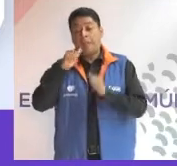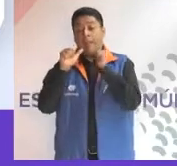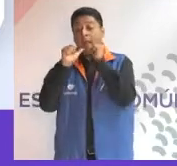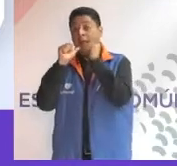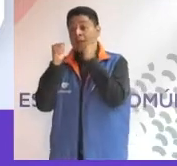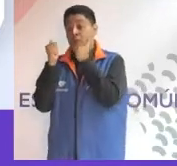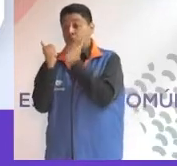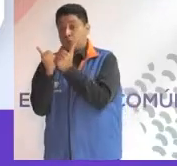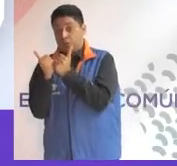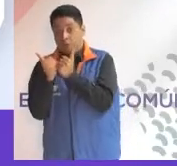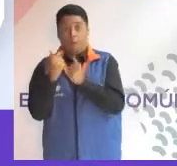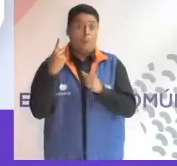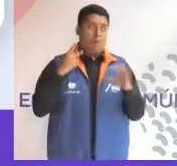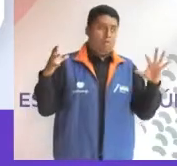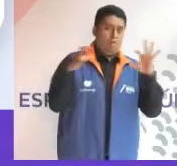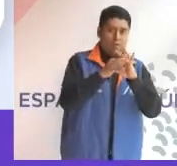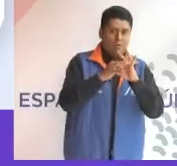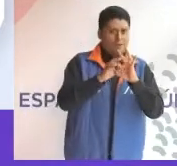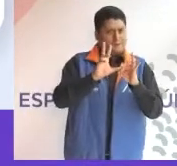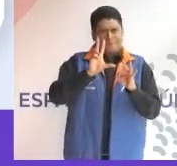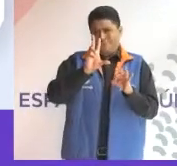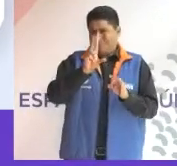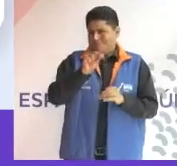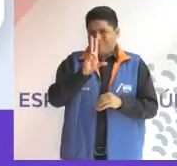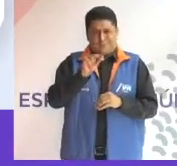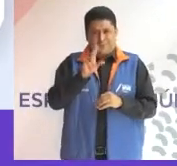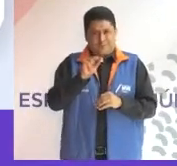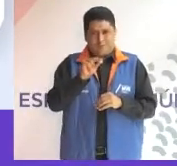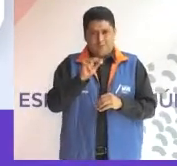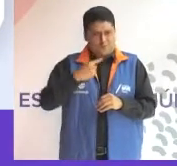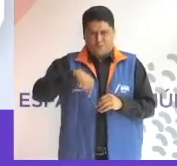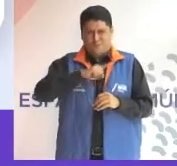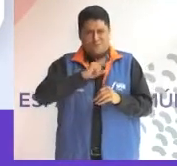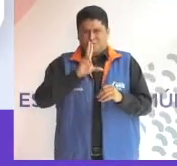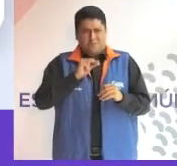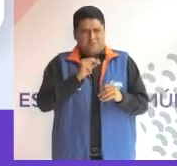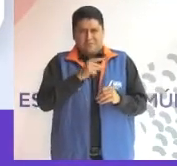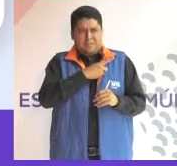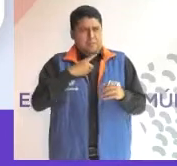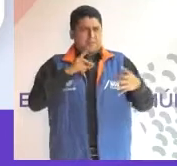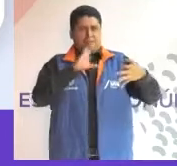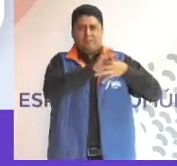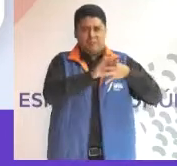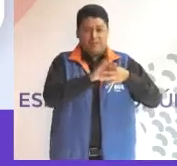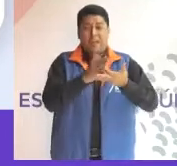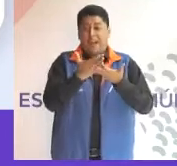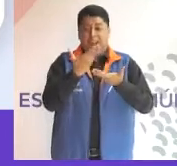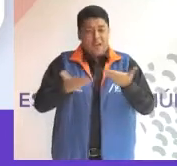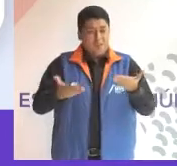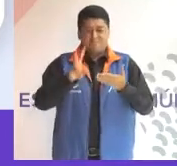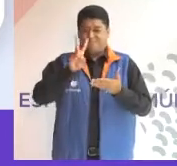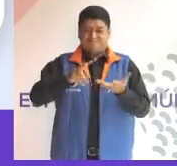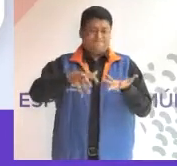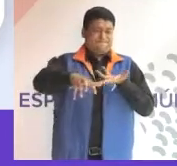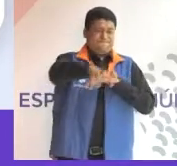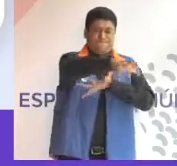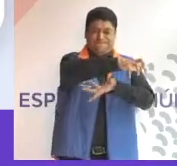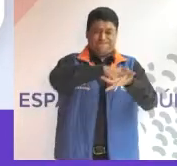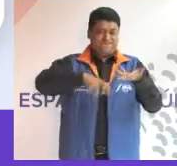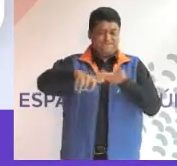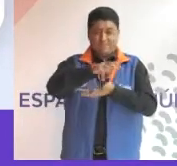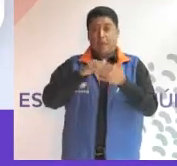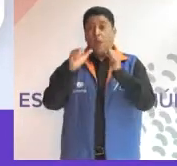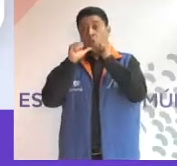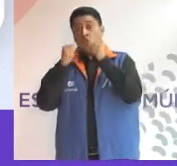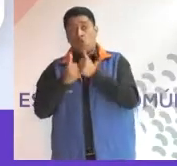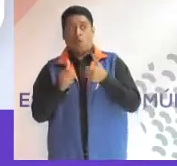como un ente por allá lejano donde no nos metíamos, no teníamos que incidir. Ahora todo está revuelto. Ahora tenemos que ser buenos ciudadanos,